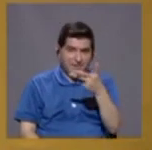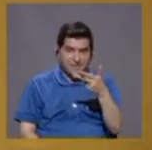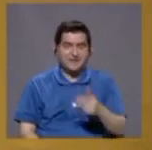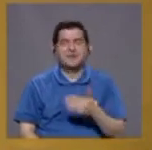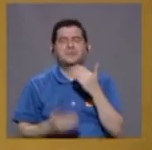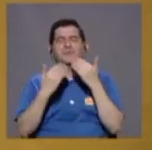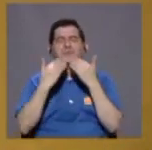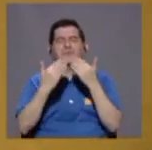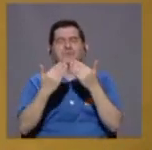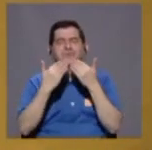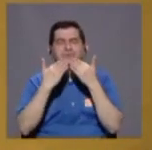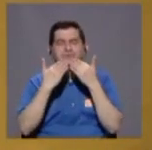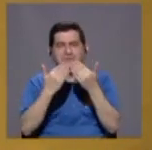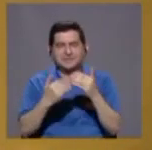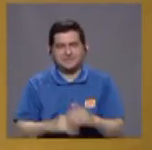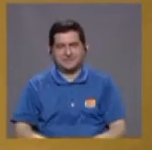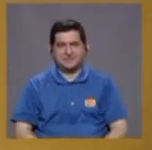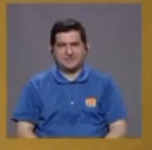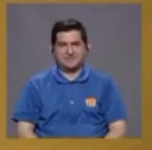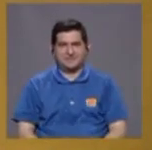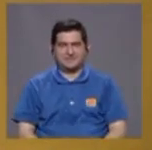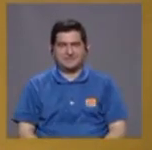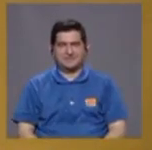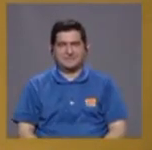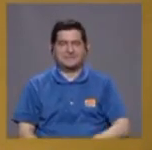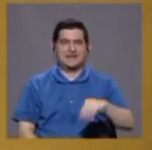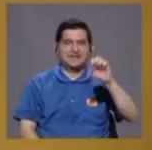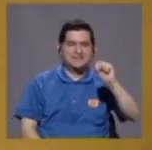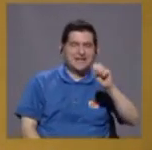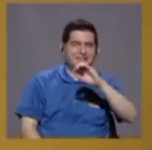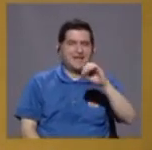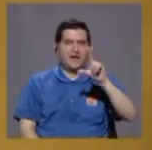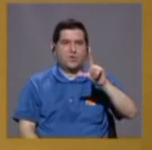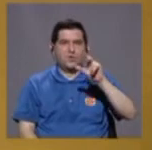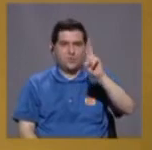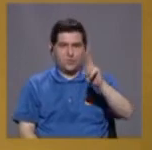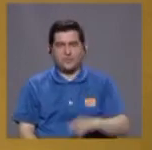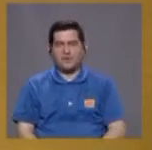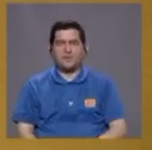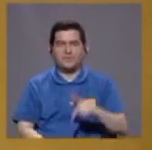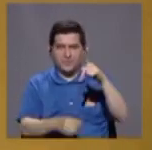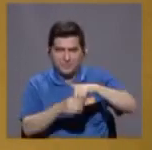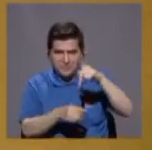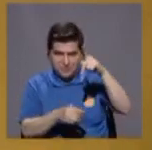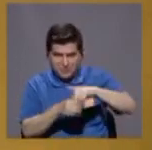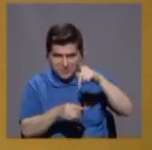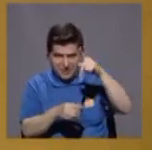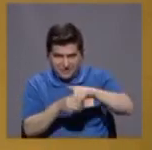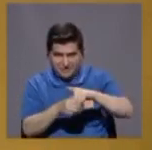agradecerles a don Santiago y a don Luis Raúl por la participación en este